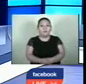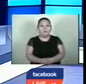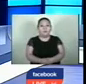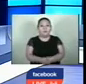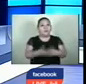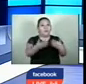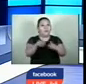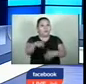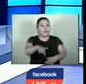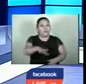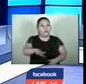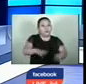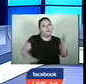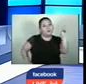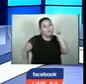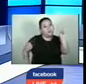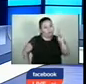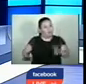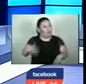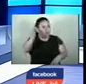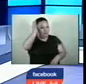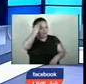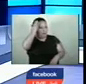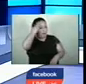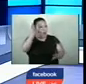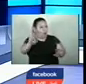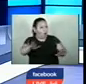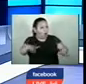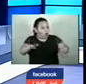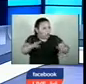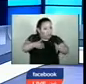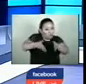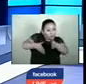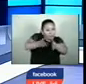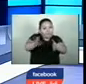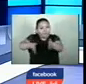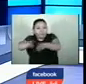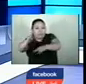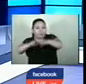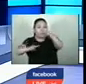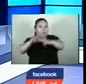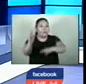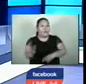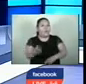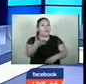metropolitana de San Salvador. Conozcamos cómo serán intervenidas estas zonas.